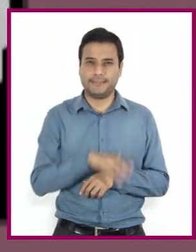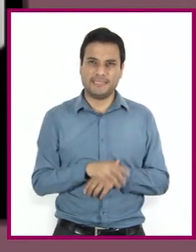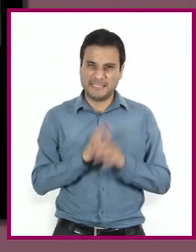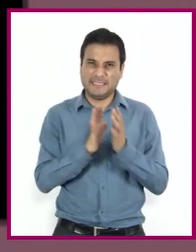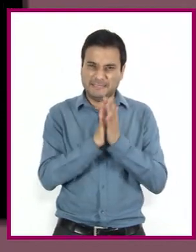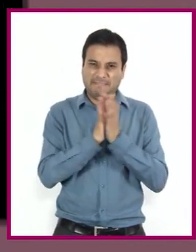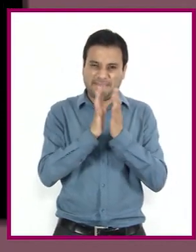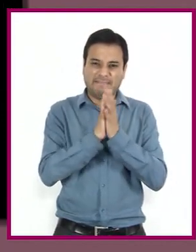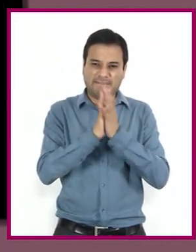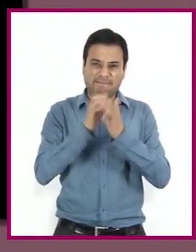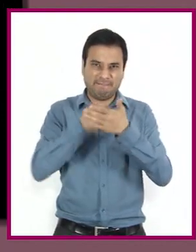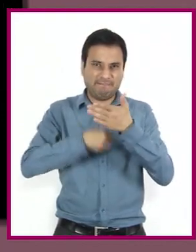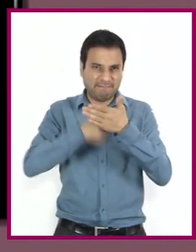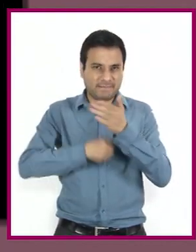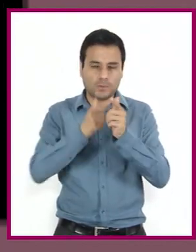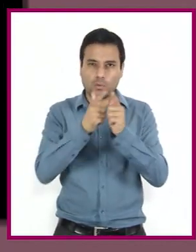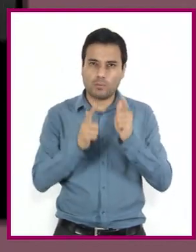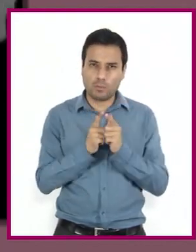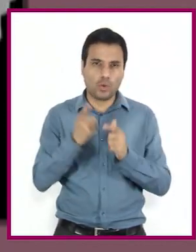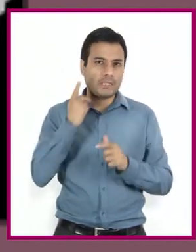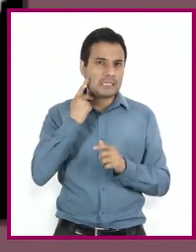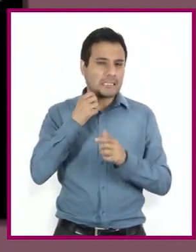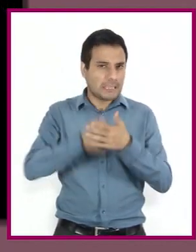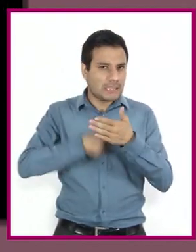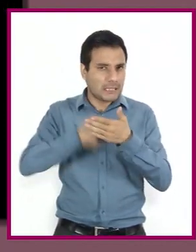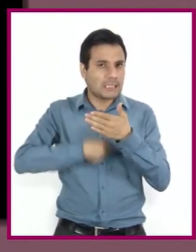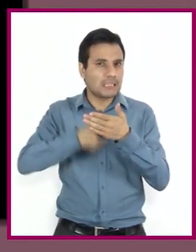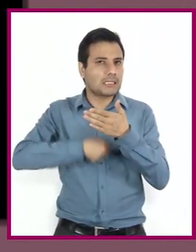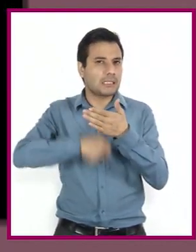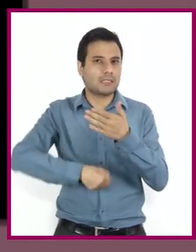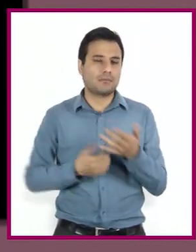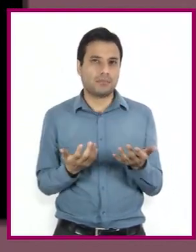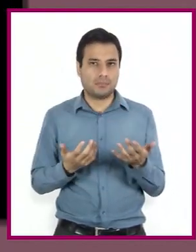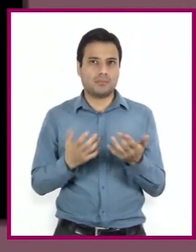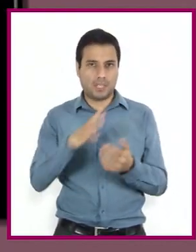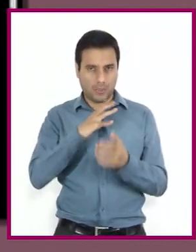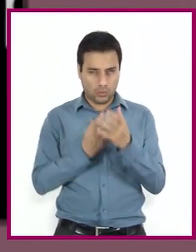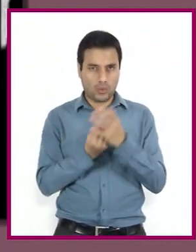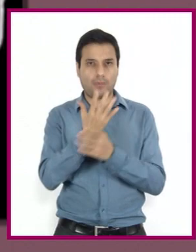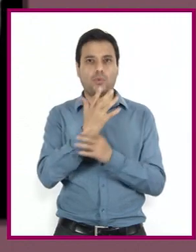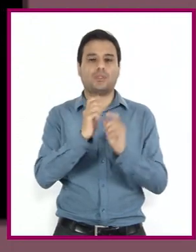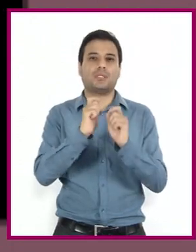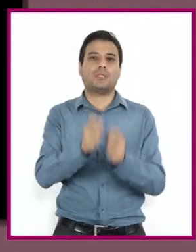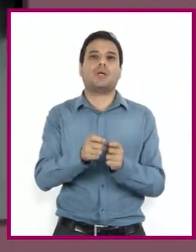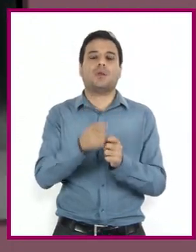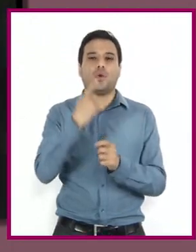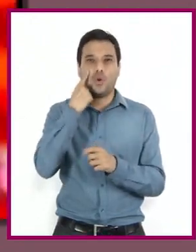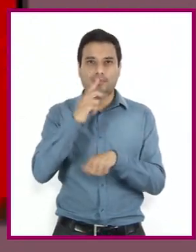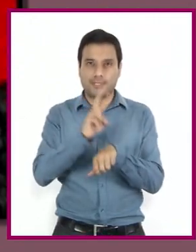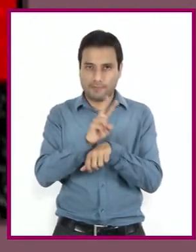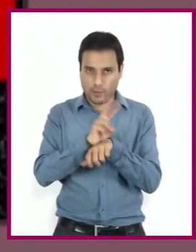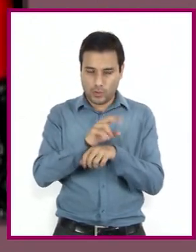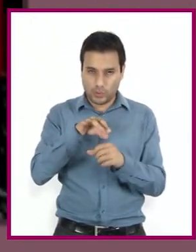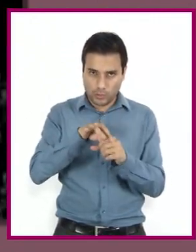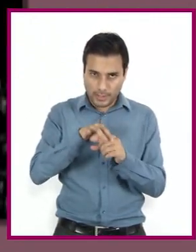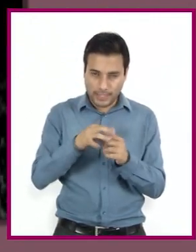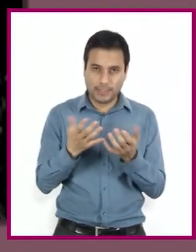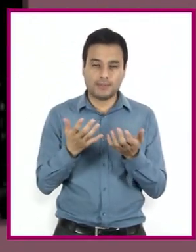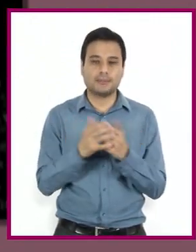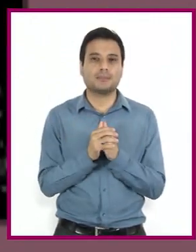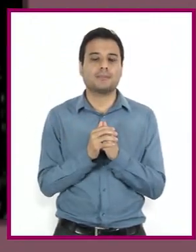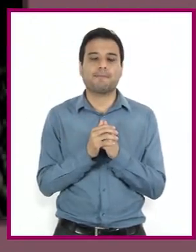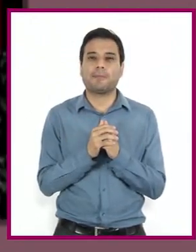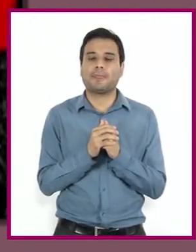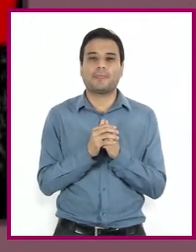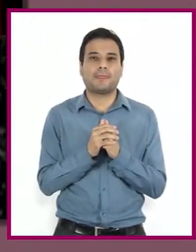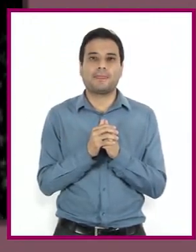de exigencia a los partidos a través de las organizaciones de observadores electorales. Son ciudadanos los que